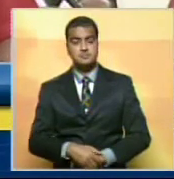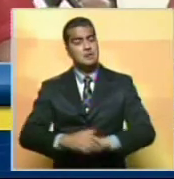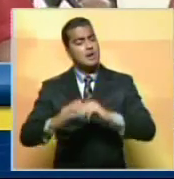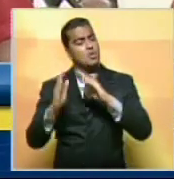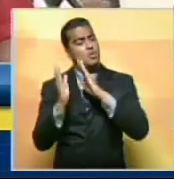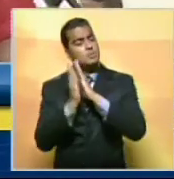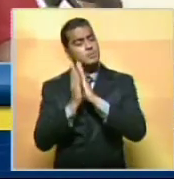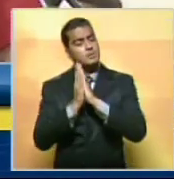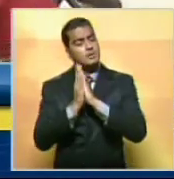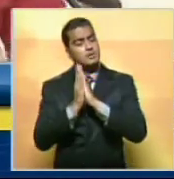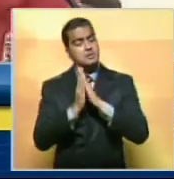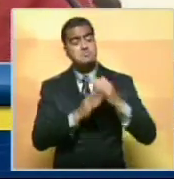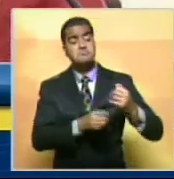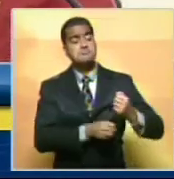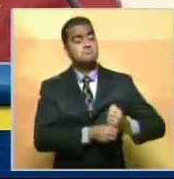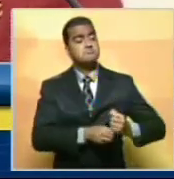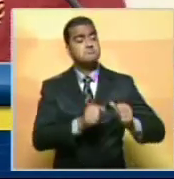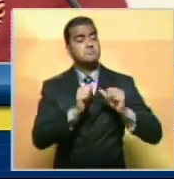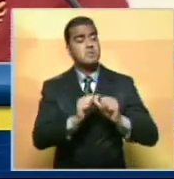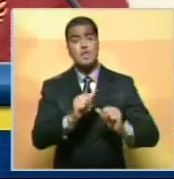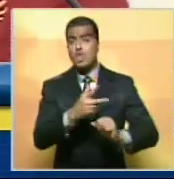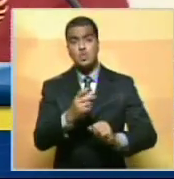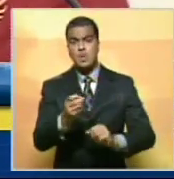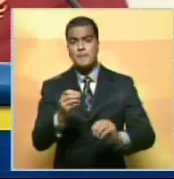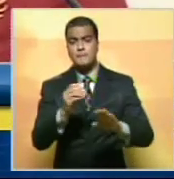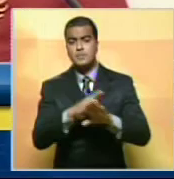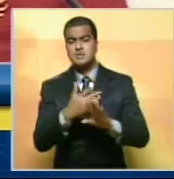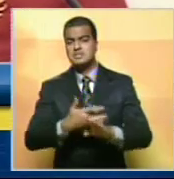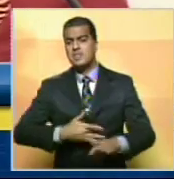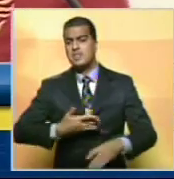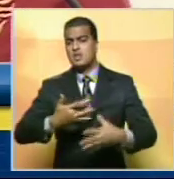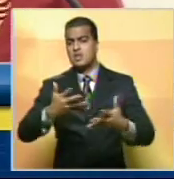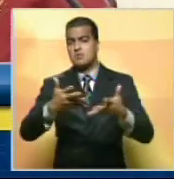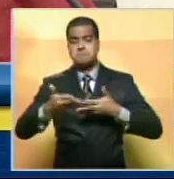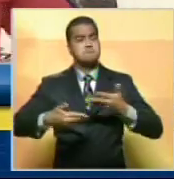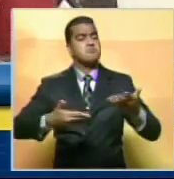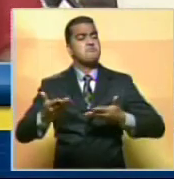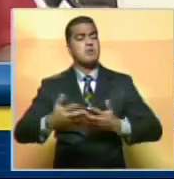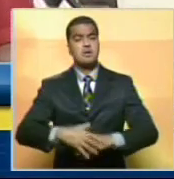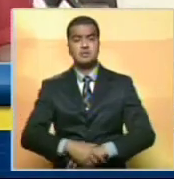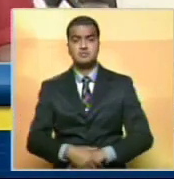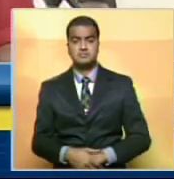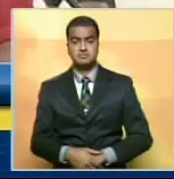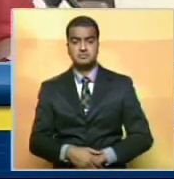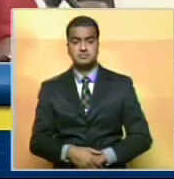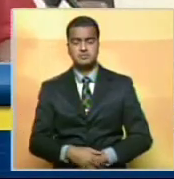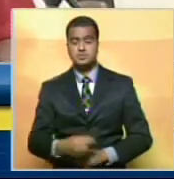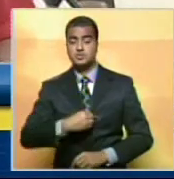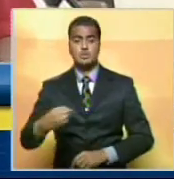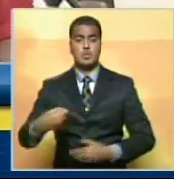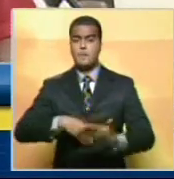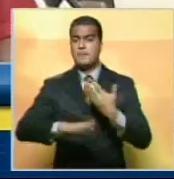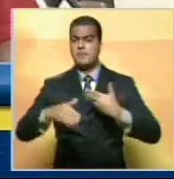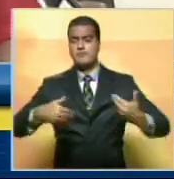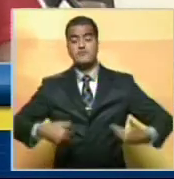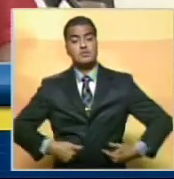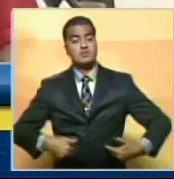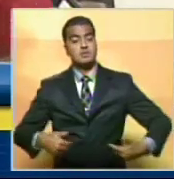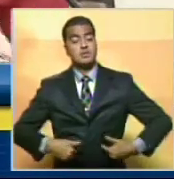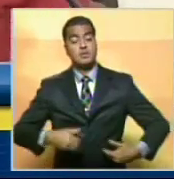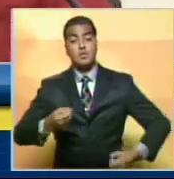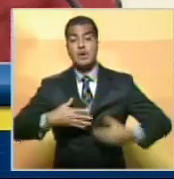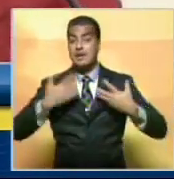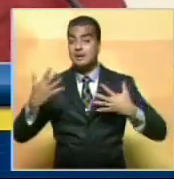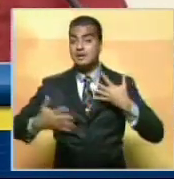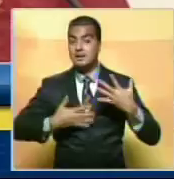dormirnos. No hay razón para sentirnos confiados. Vamos a la batalla con